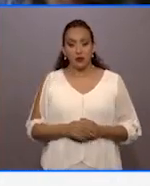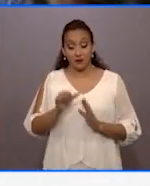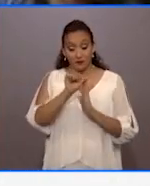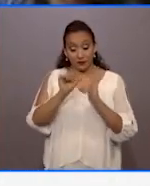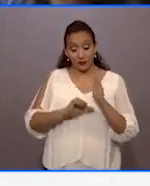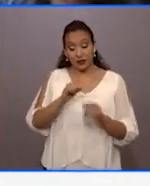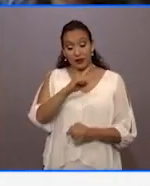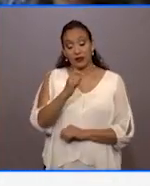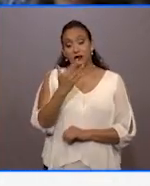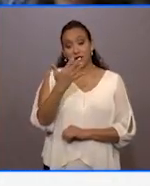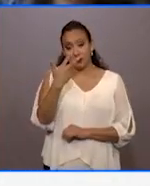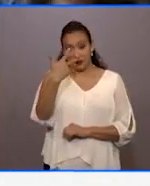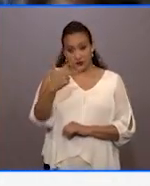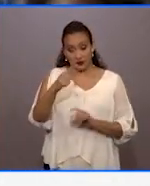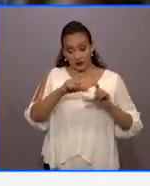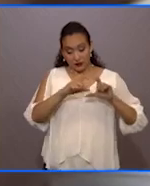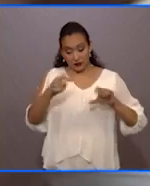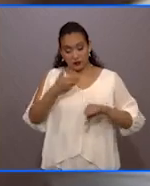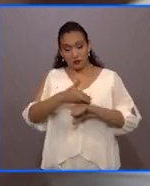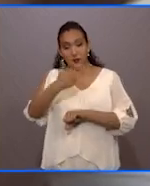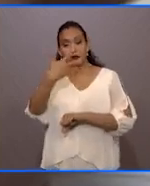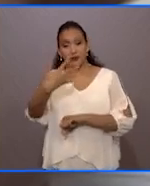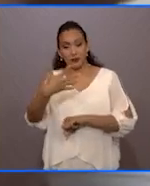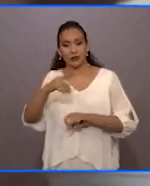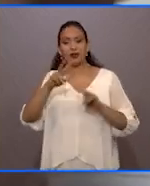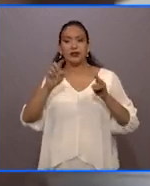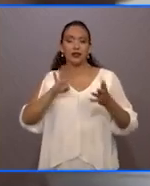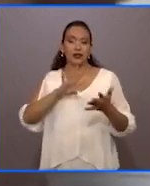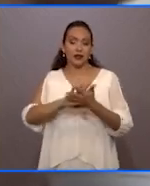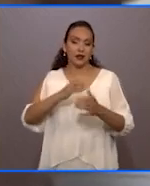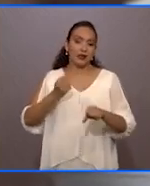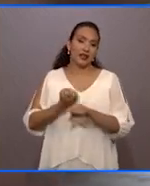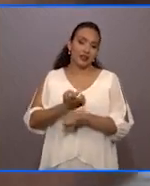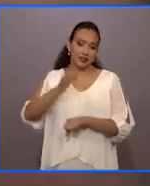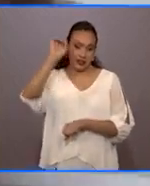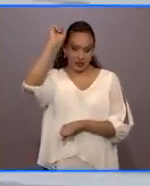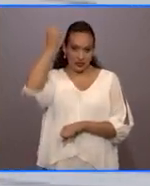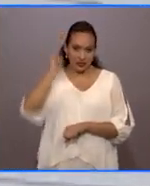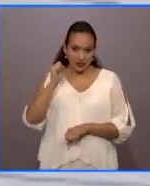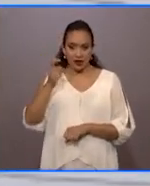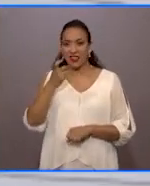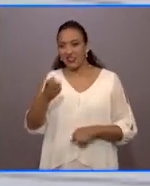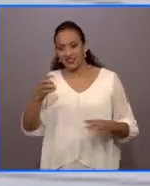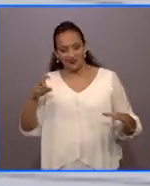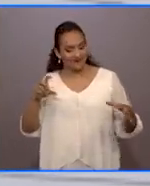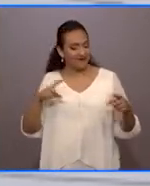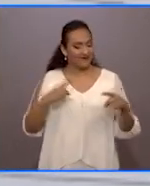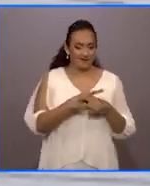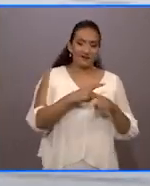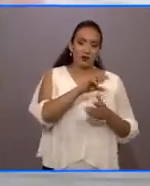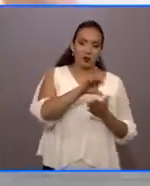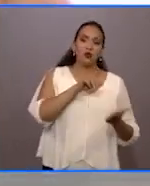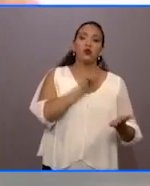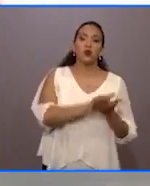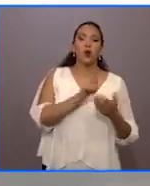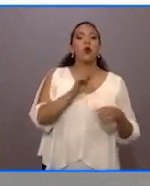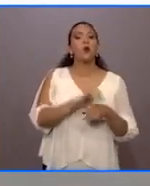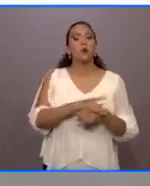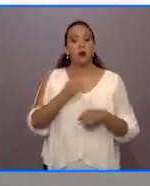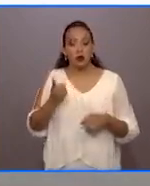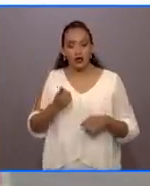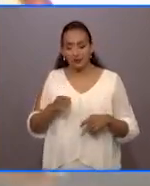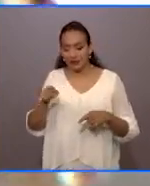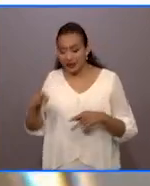artículo 158, fracción quinta del Código Penal del Estado de Sinaloa, era contrario a la Constitución por